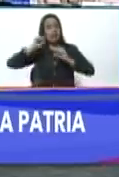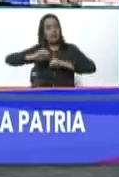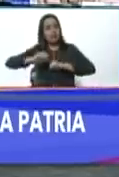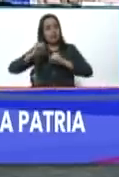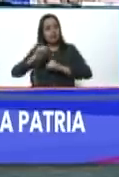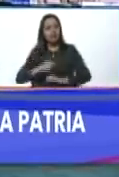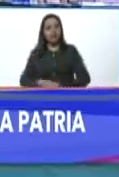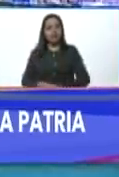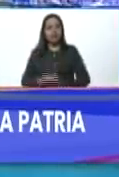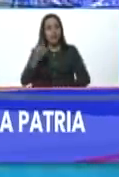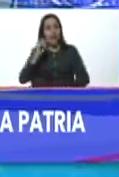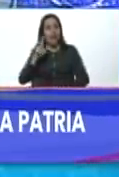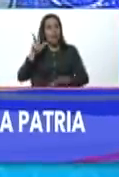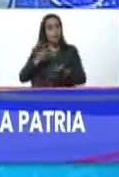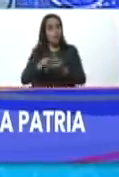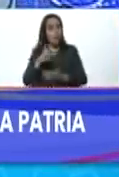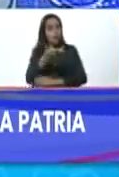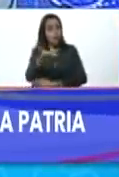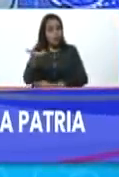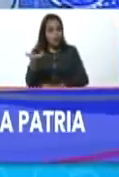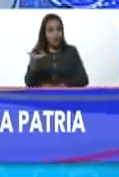La estamos probando con ustedes,